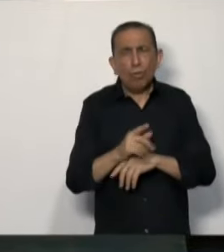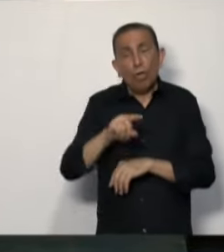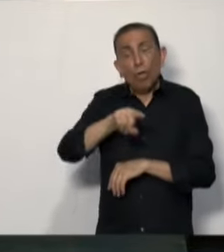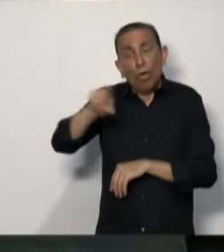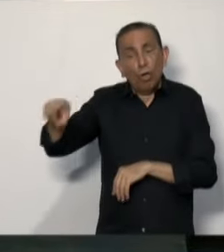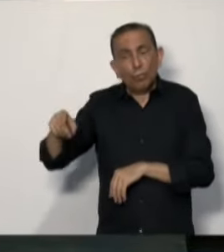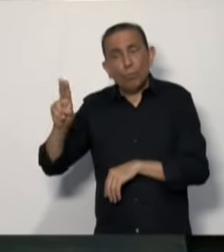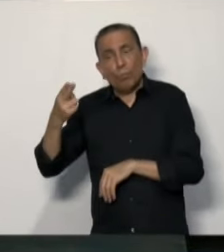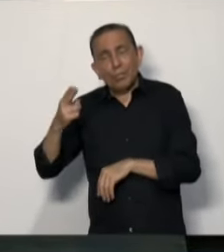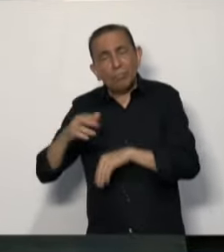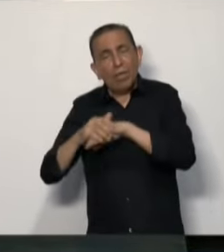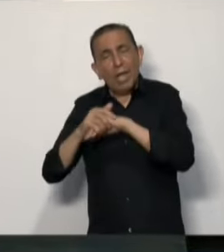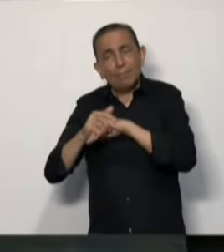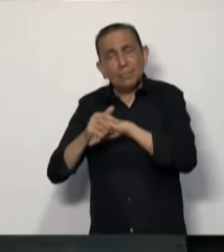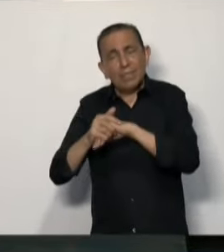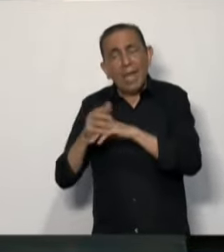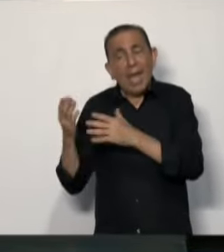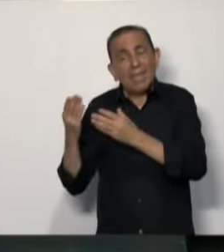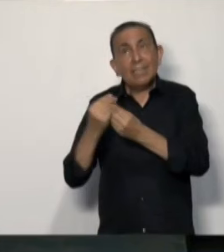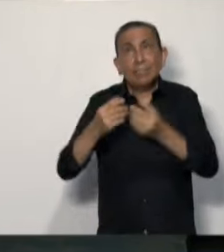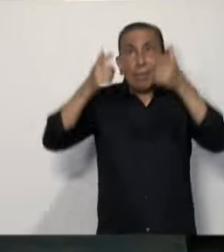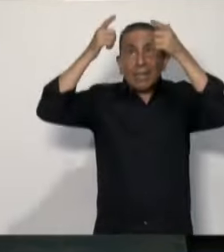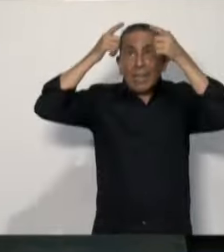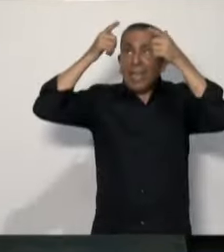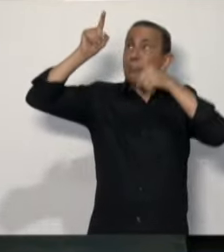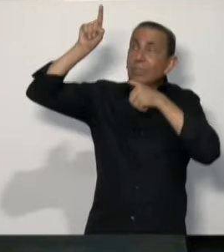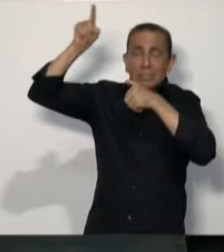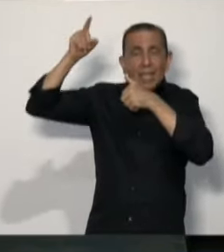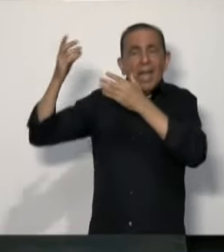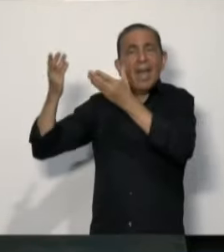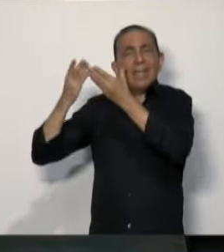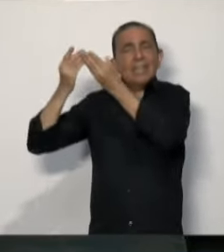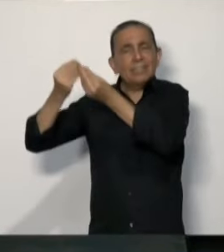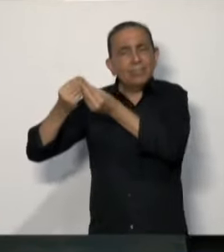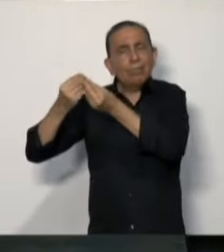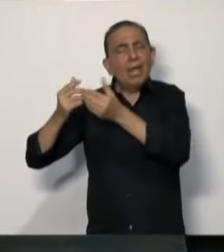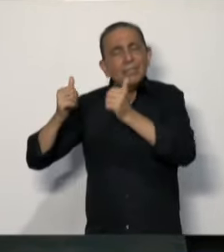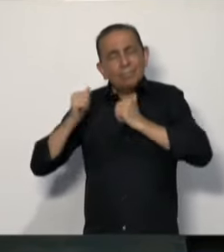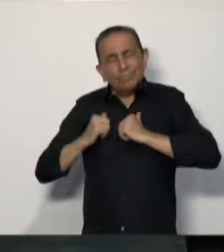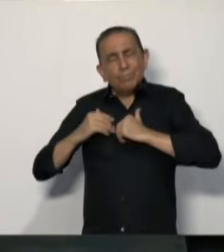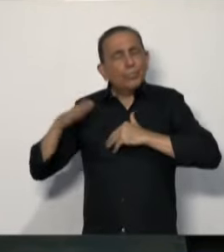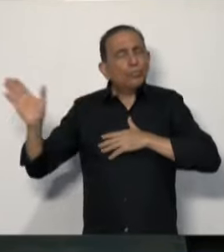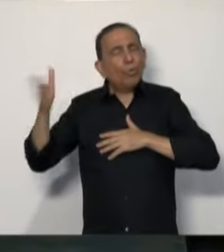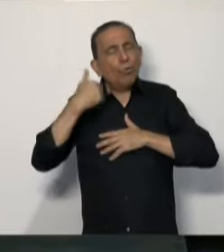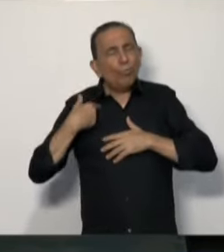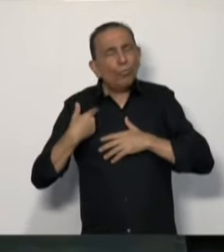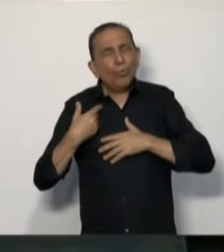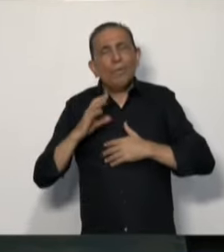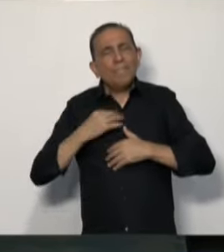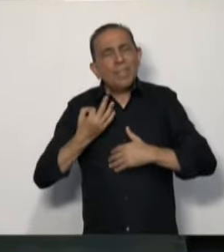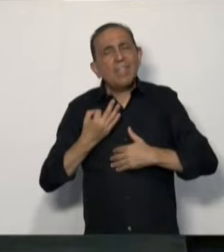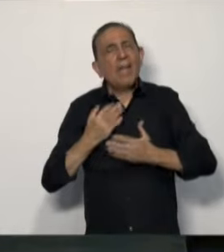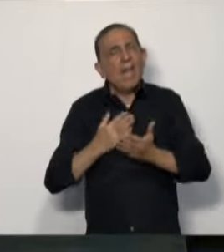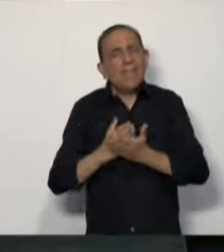cuantos murieron en tu amistad, recíbelos en tu reino, donde esperamos gozar todos juntos de la plenitud eterna de tu